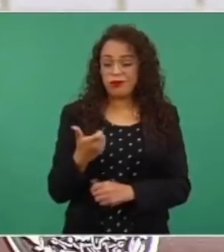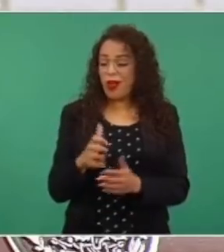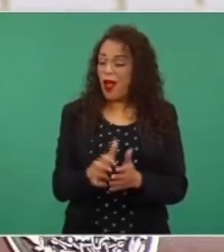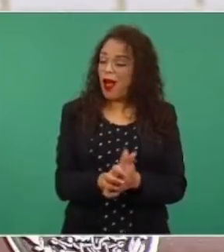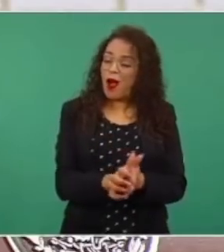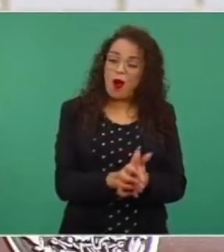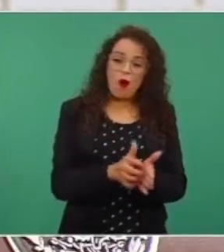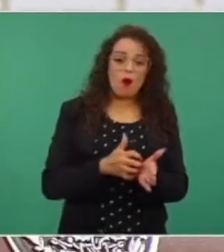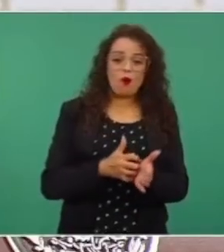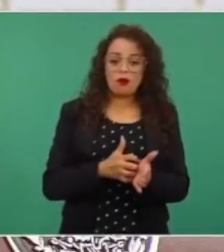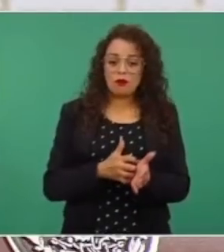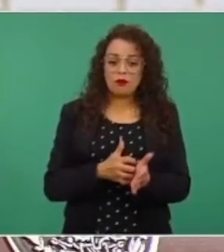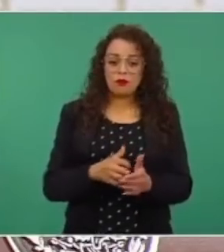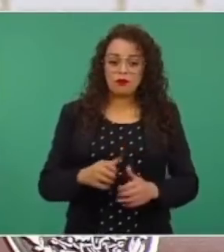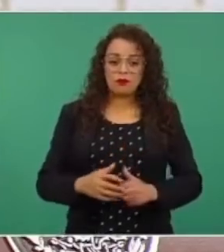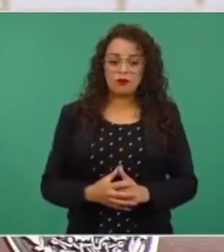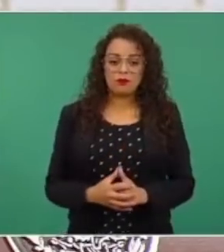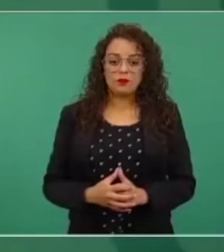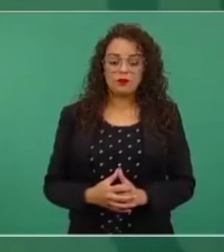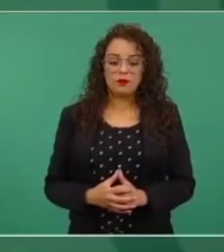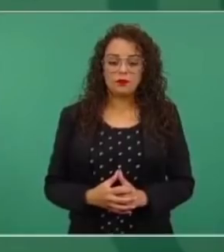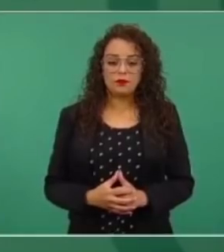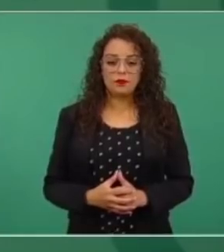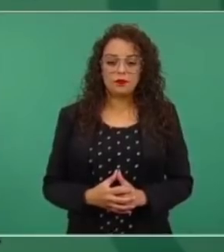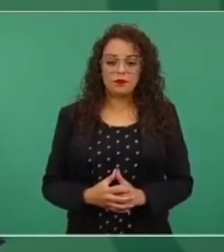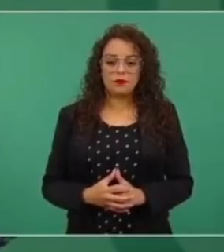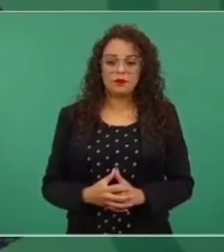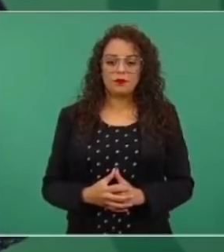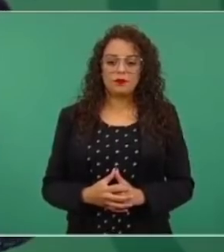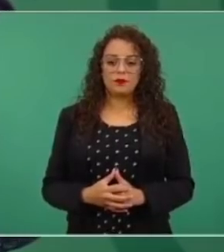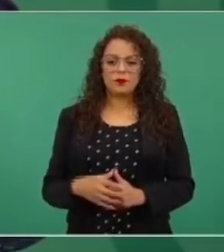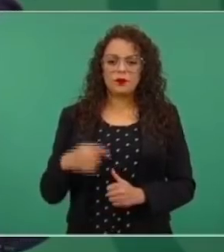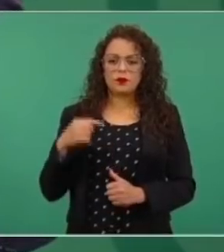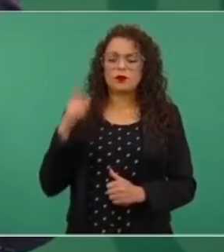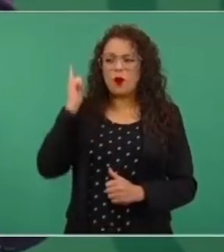Yo estaba viendo, ojalá y pueda